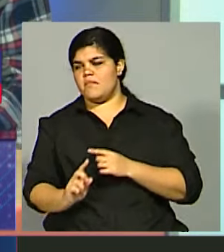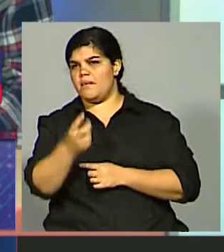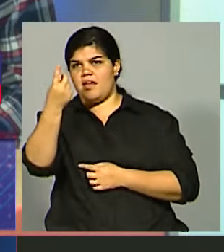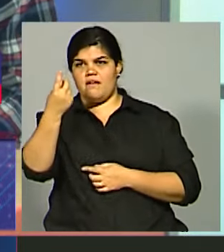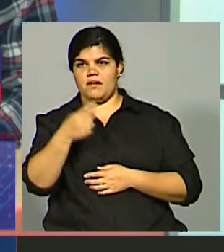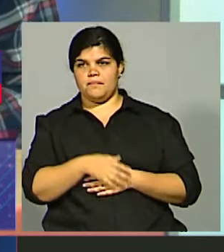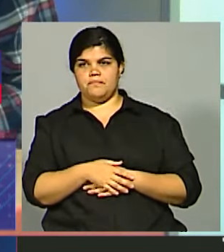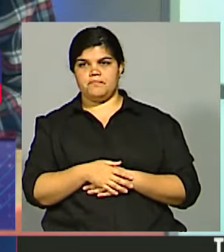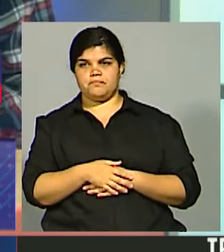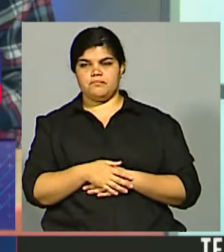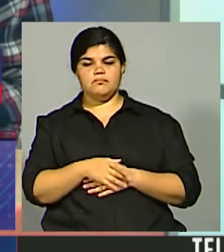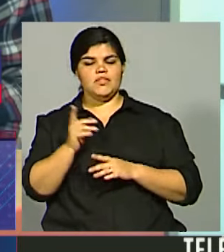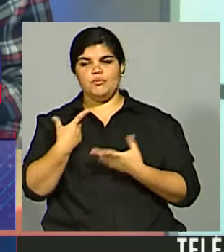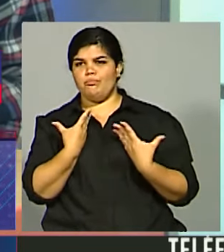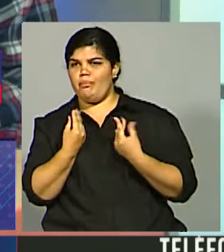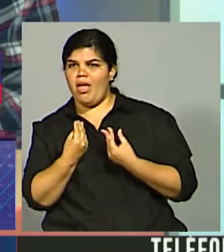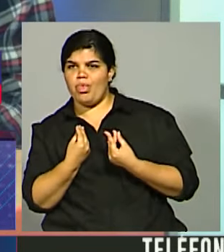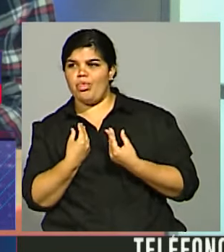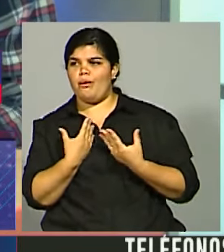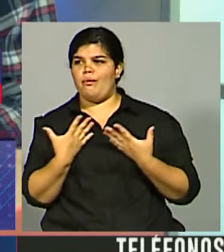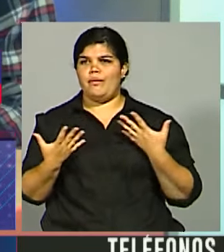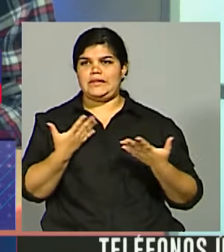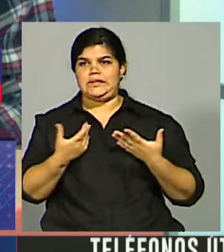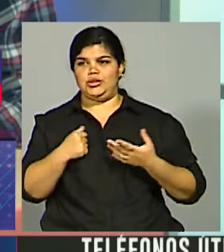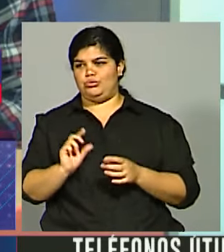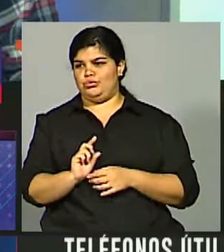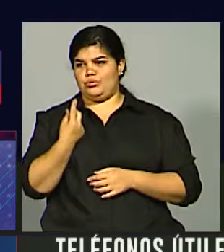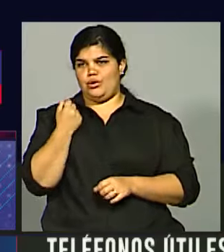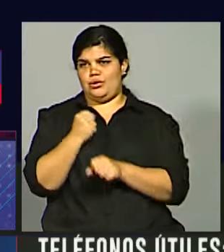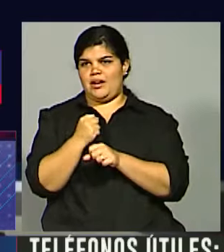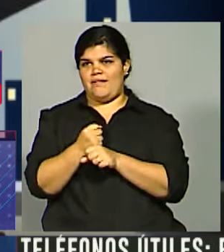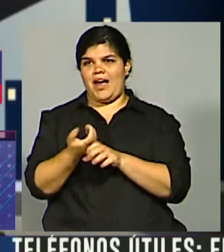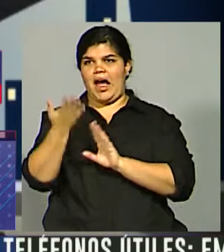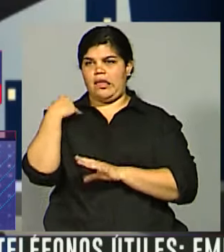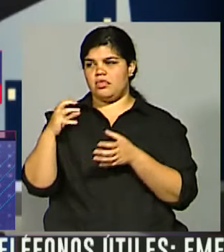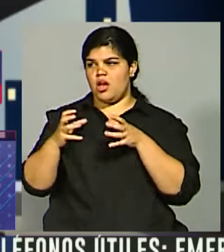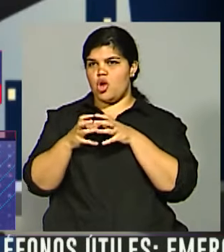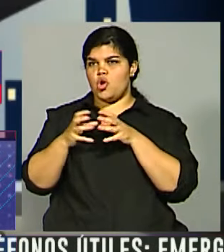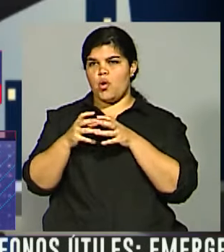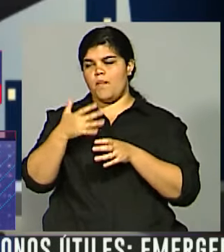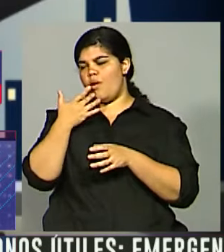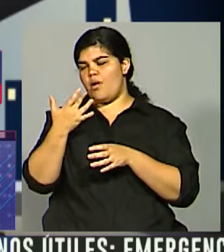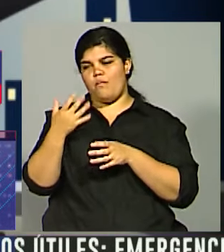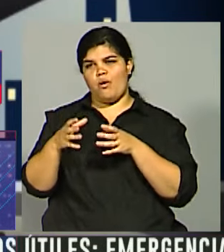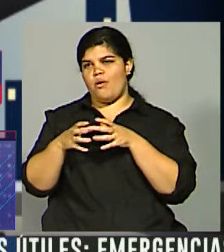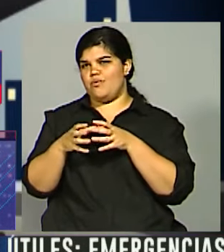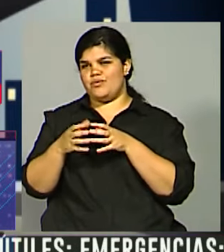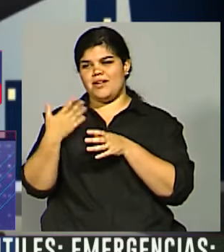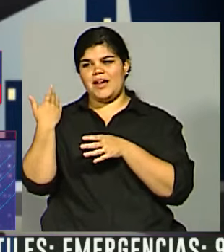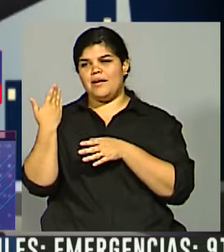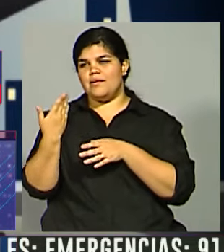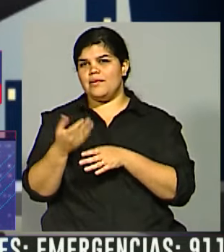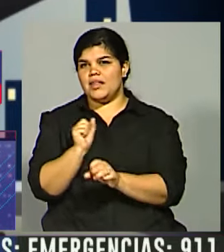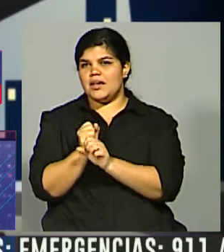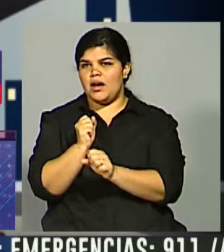hice tenía mucho miedo, estaba muy asustado, esto de trabajar solo, después de venir con la banda hermosa con la que he trabajado todos estos